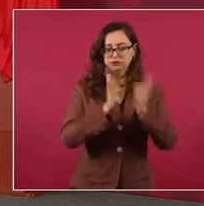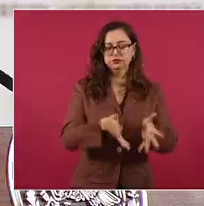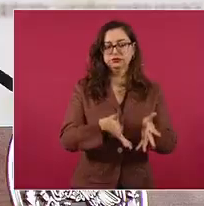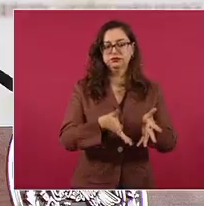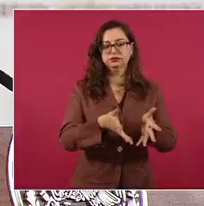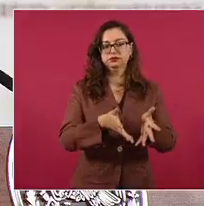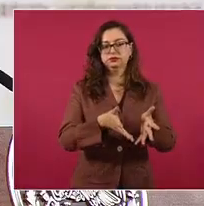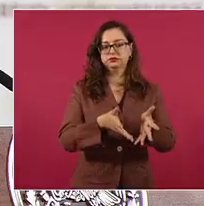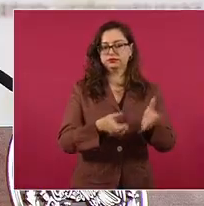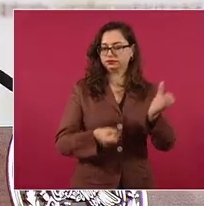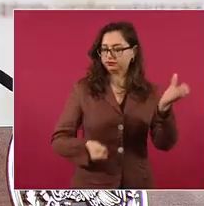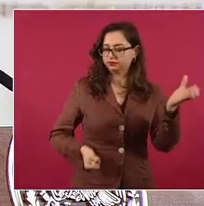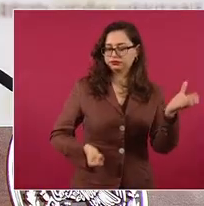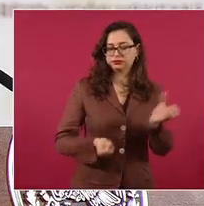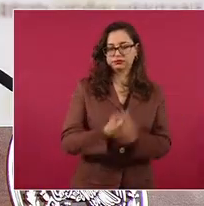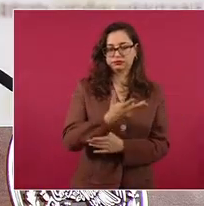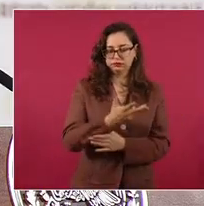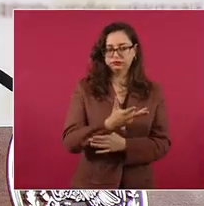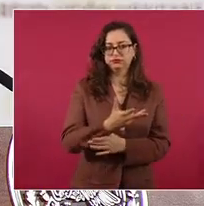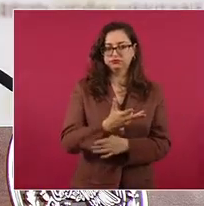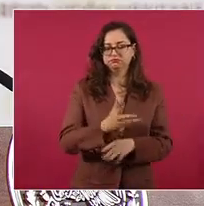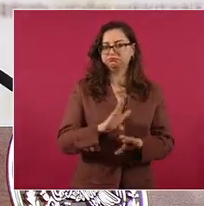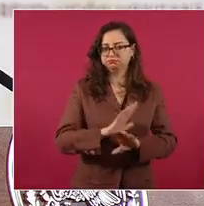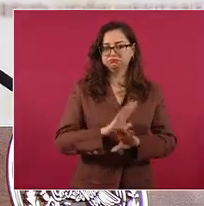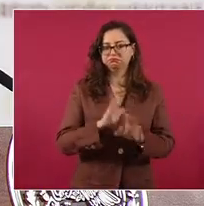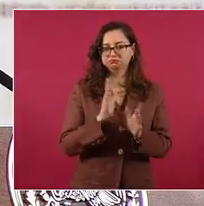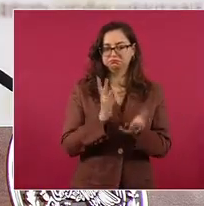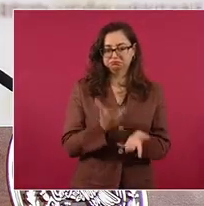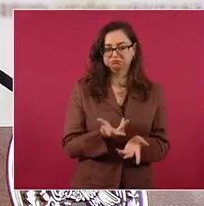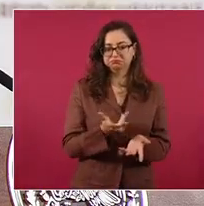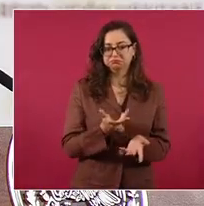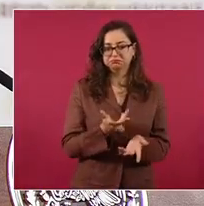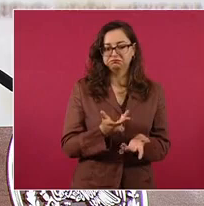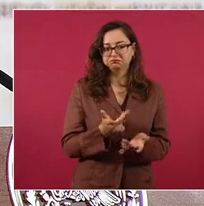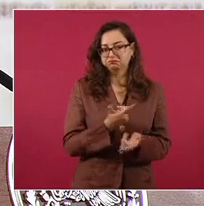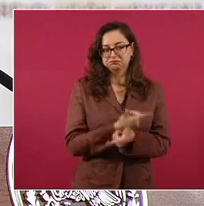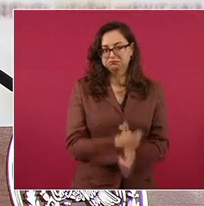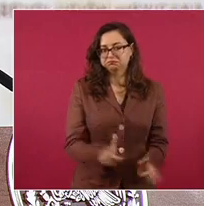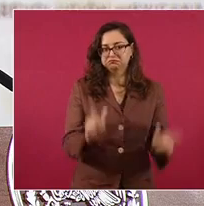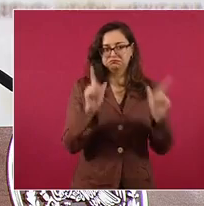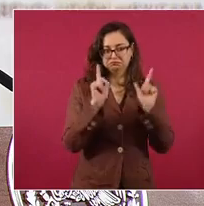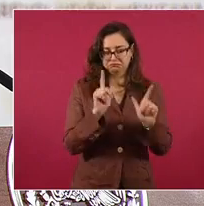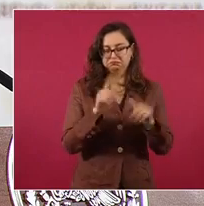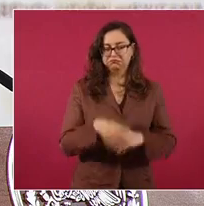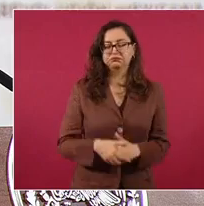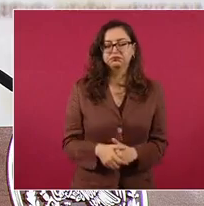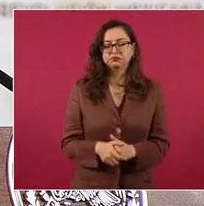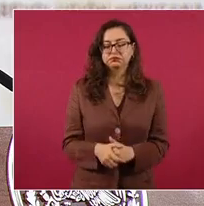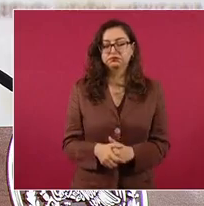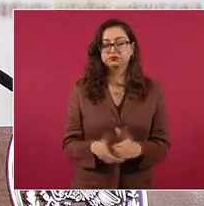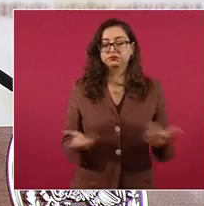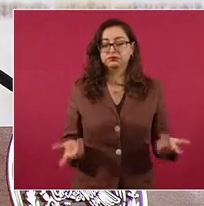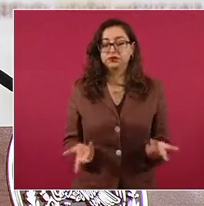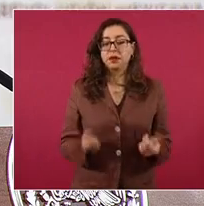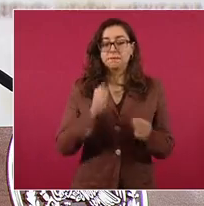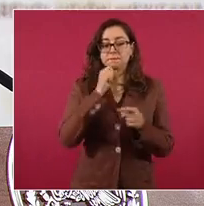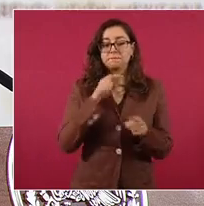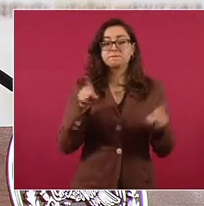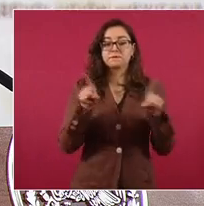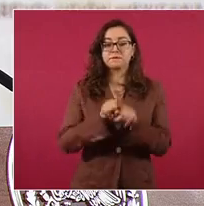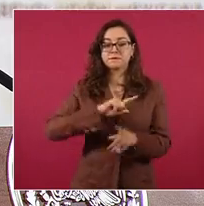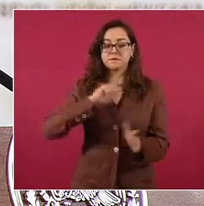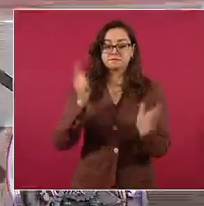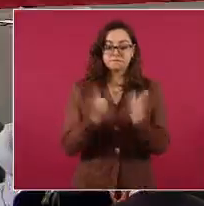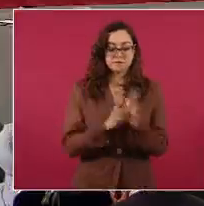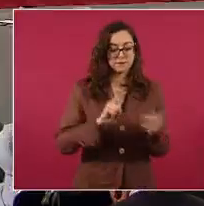declaradas procedentes por la autoridad judicial, es decir, están en libertad. Hemos avanzado en traducción de la ley a lenguas